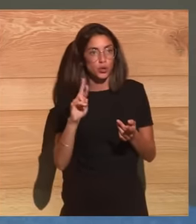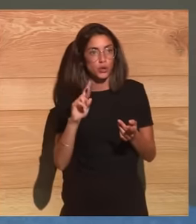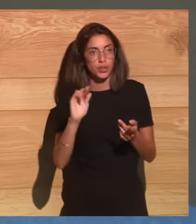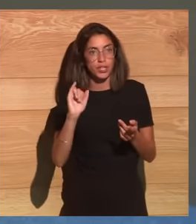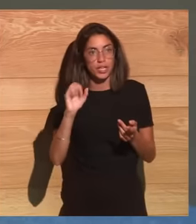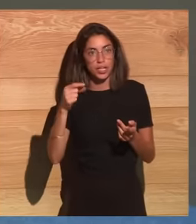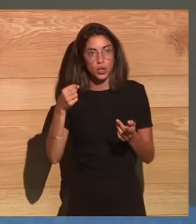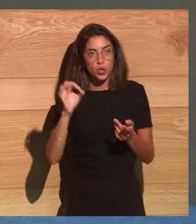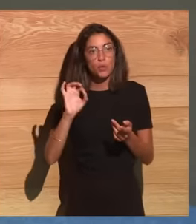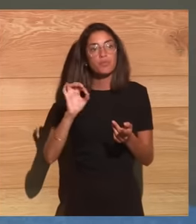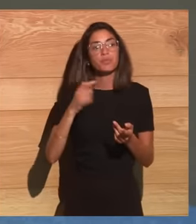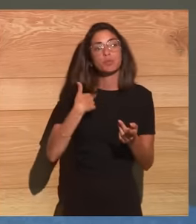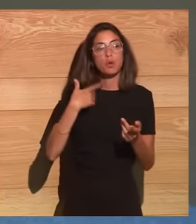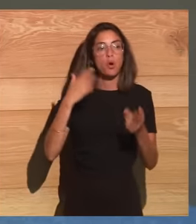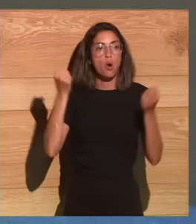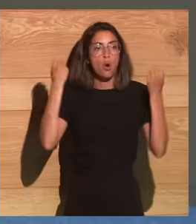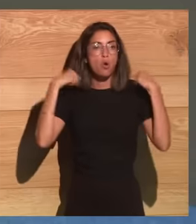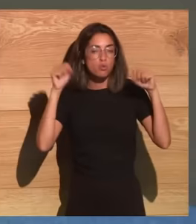coacher, de